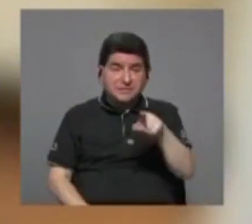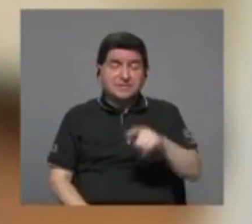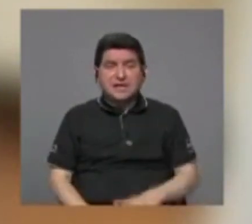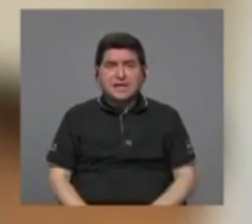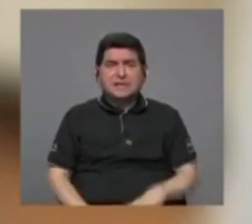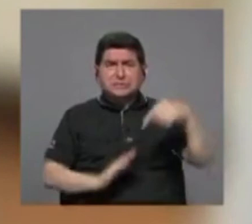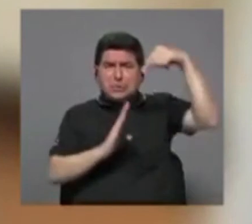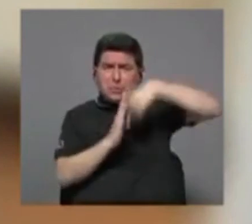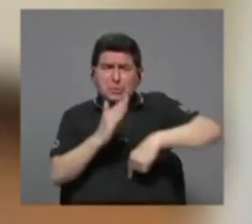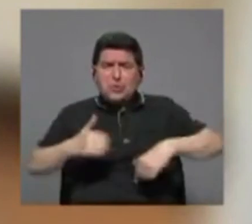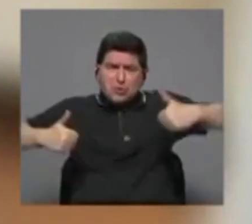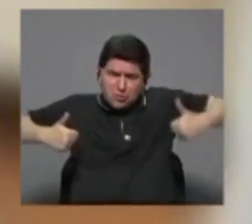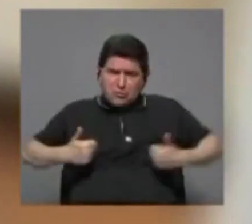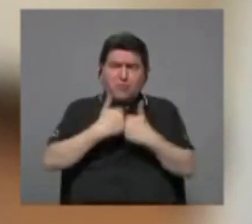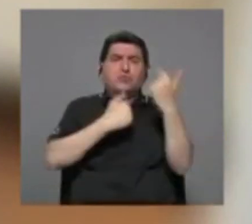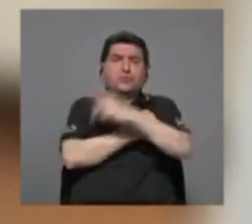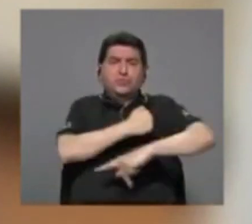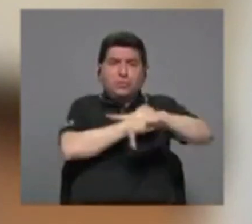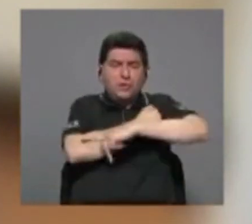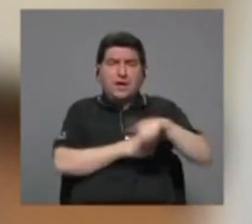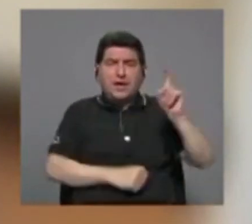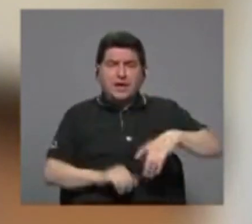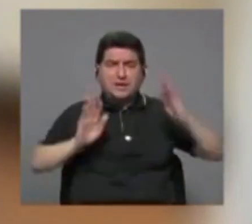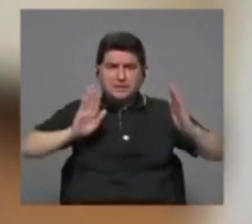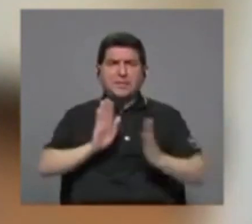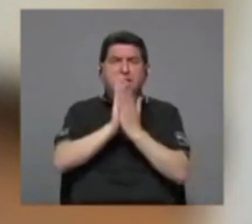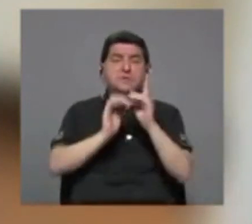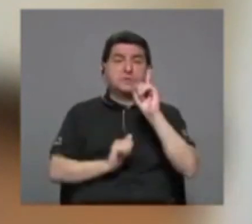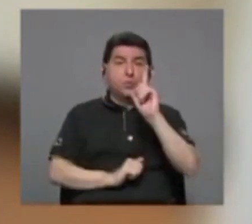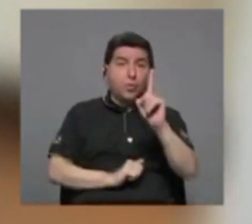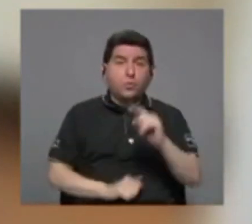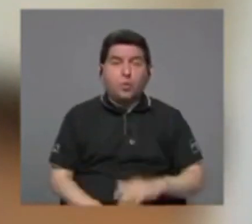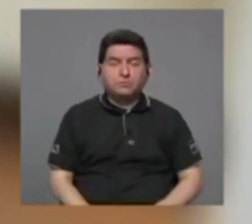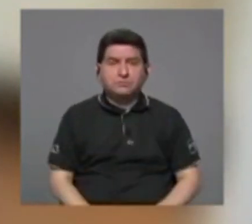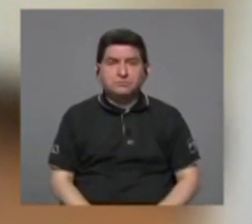retos que el país tiene que enfrentar. Uno, el tema